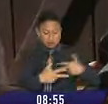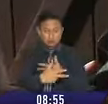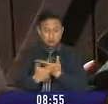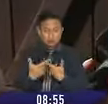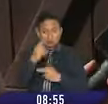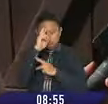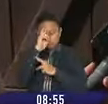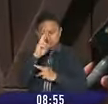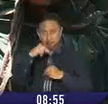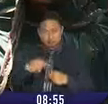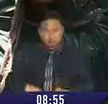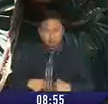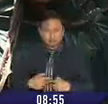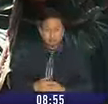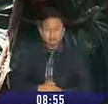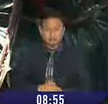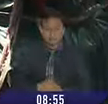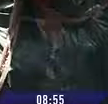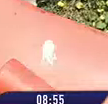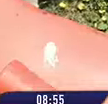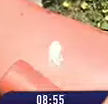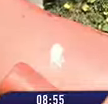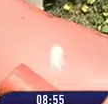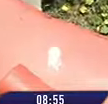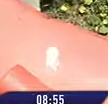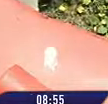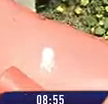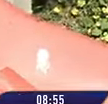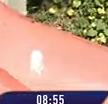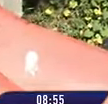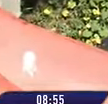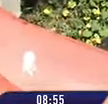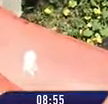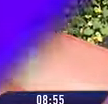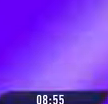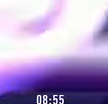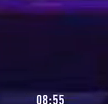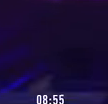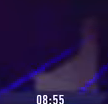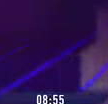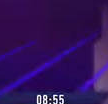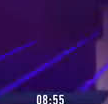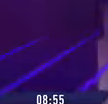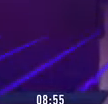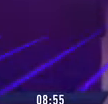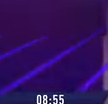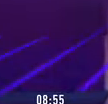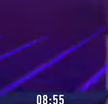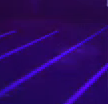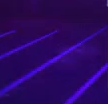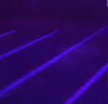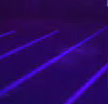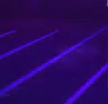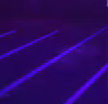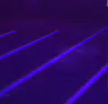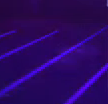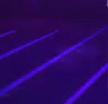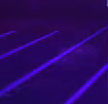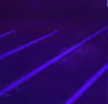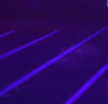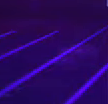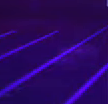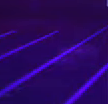¿no? Como todos nos merecemos. En Quito informó Adriana Rojas. Tendremos la contestación de la autoridad.